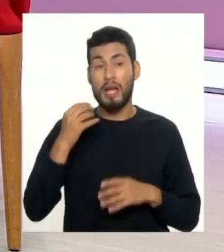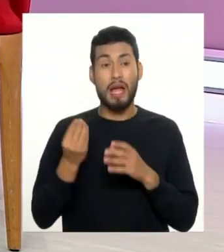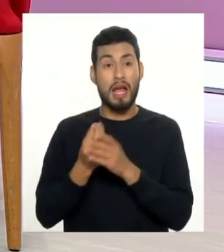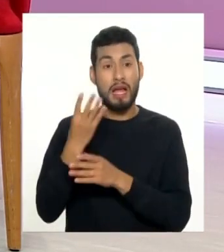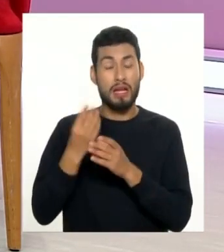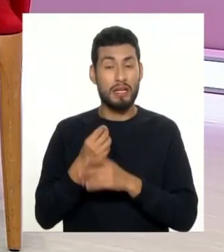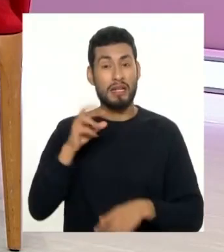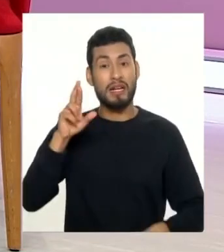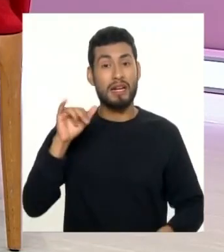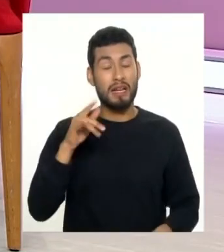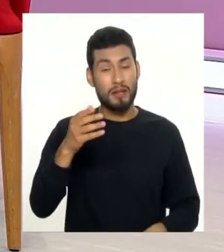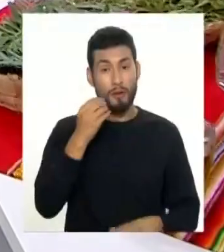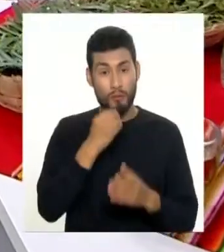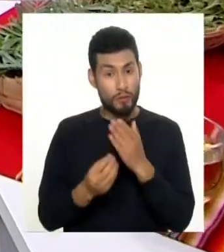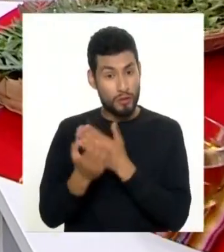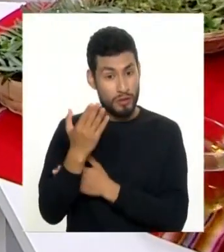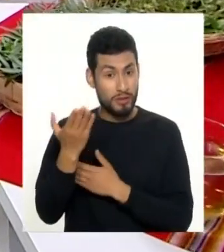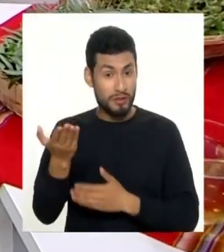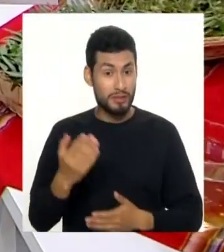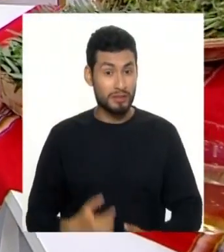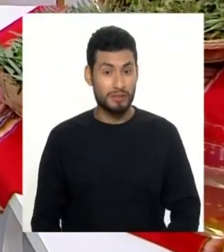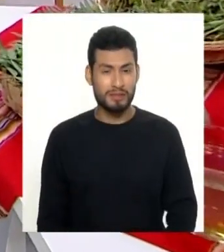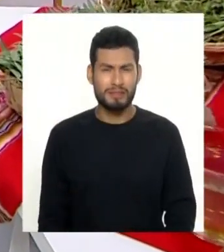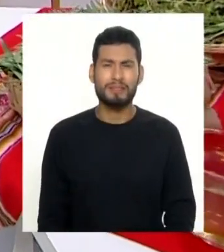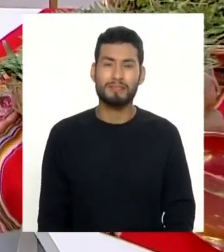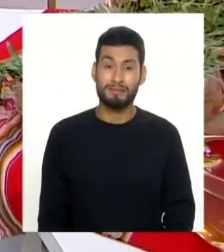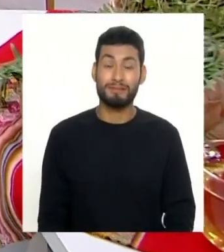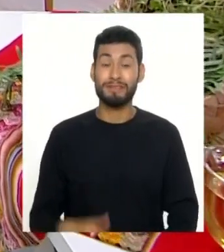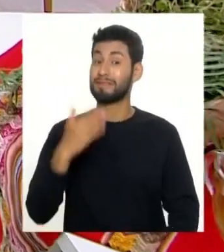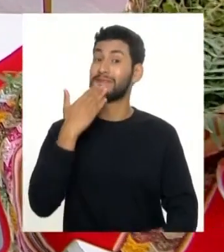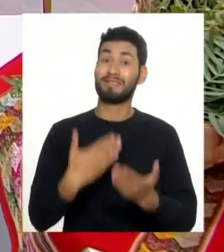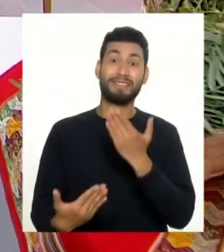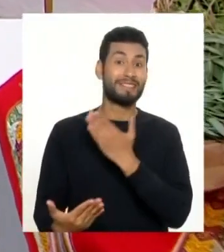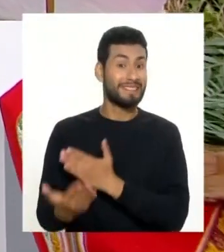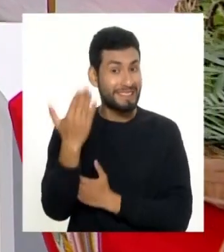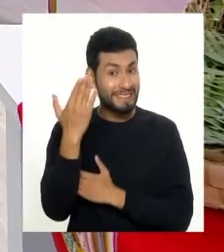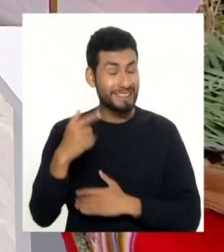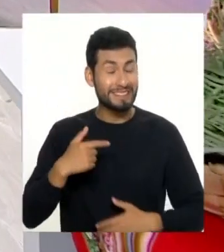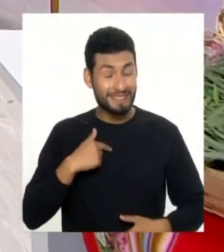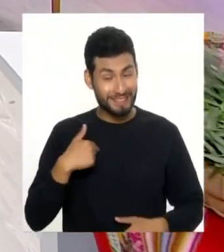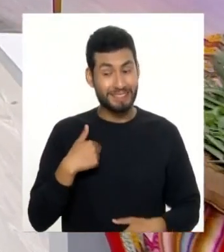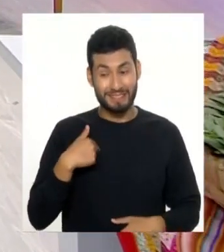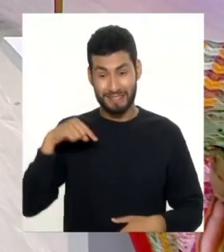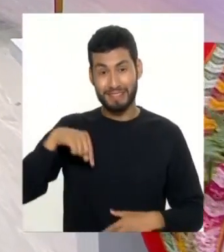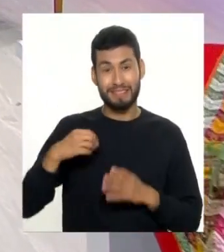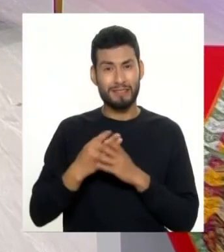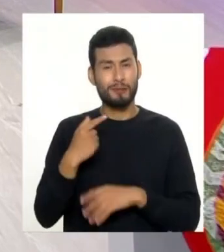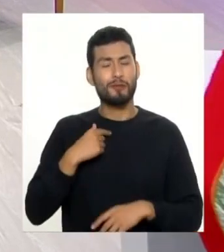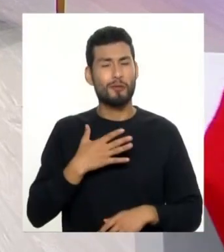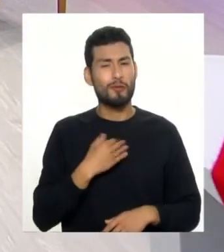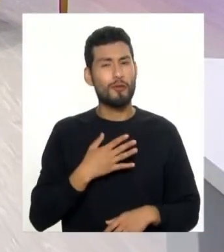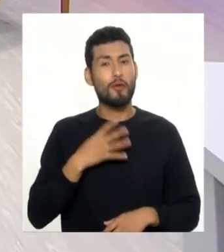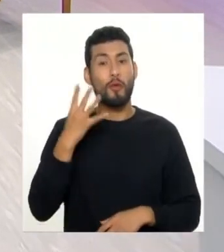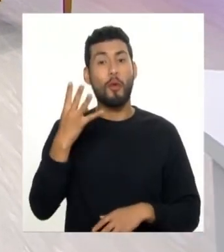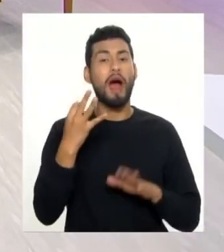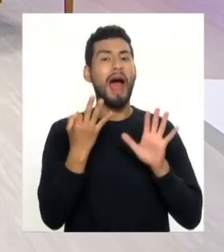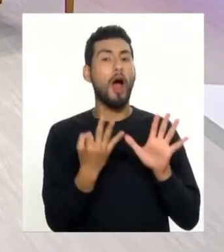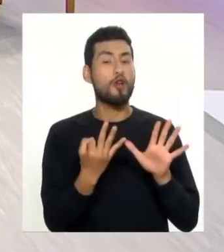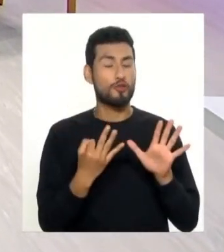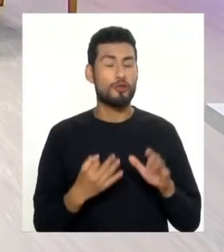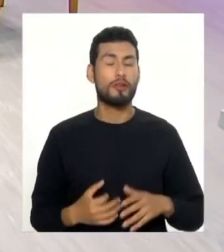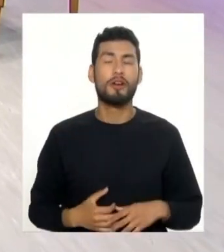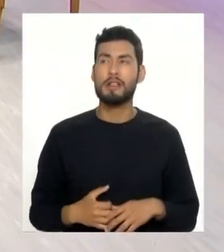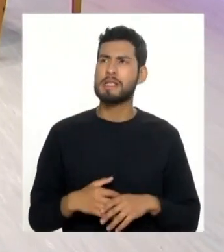Arequipa. Ray, buenos días. Buenos días. Llamo de Arequipa. Tengo 48 años.